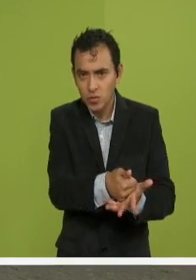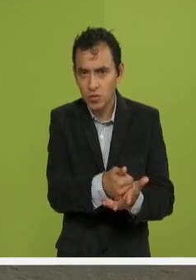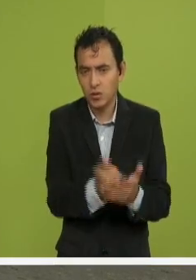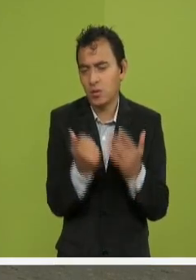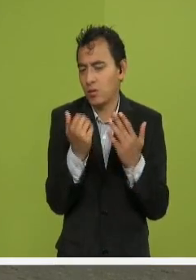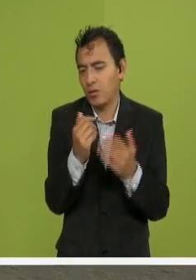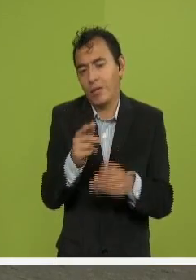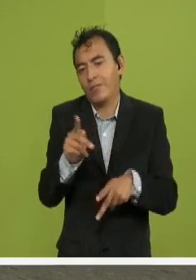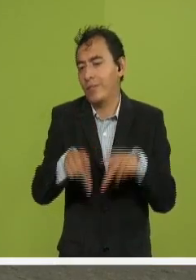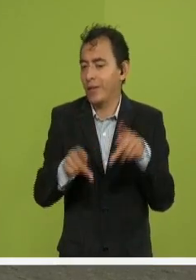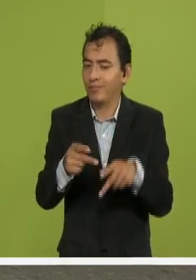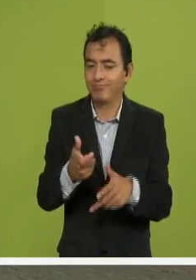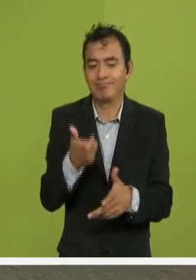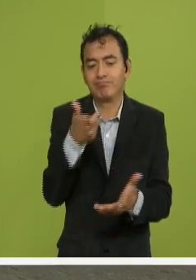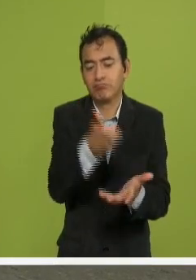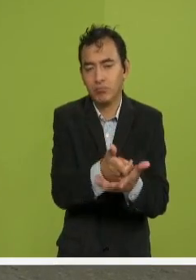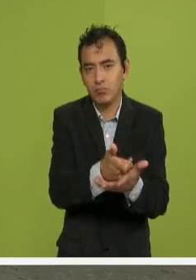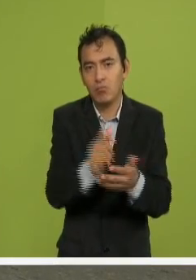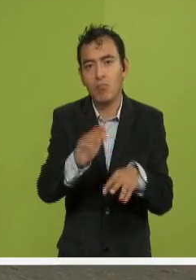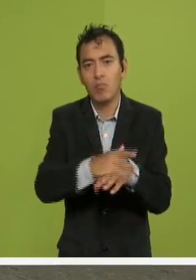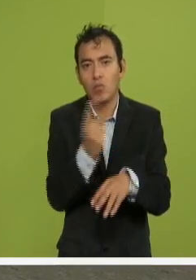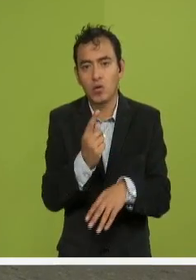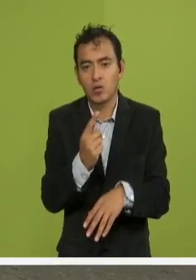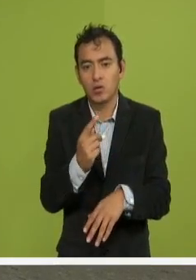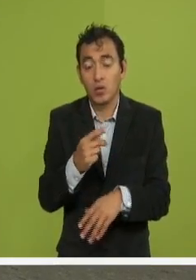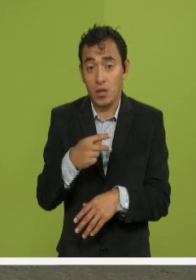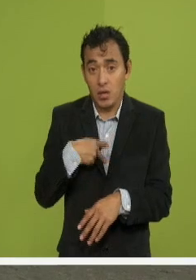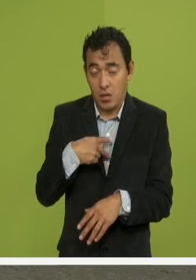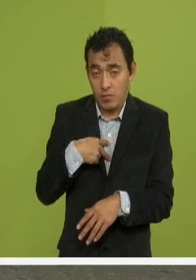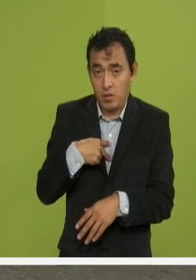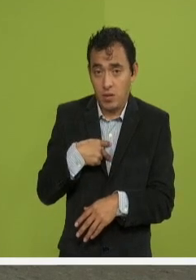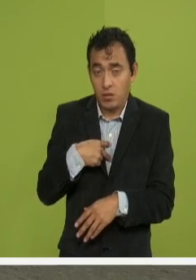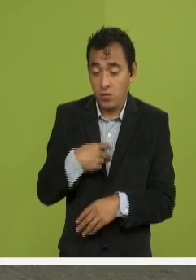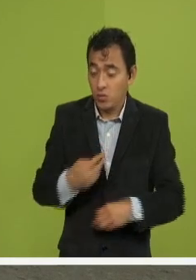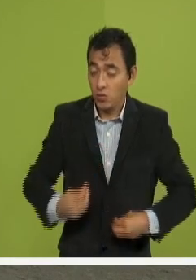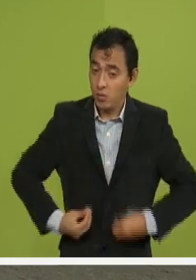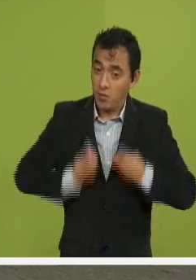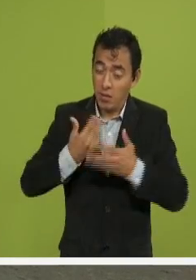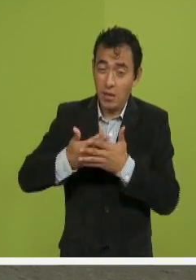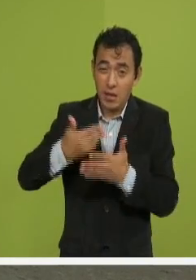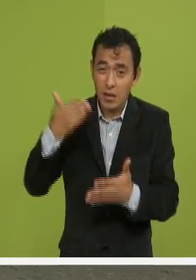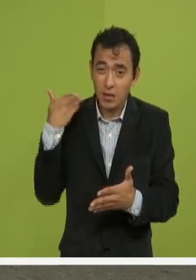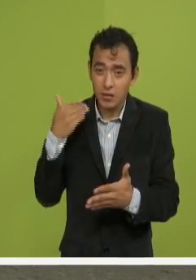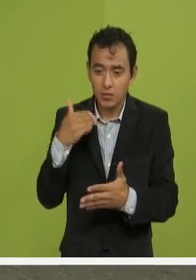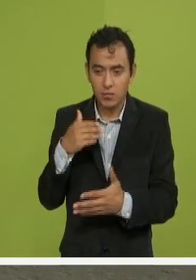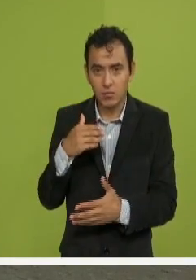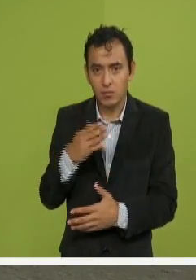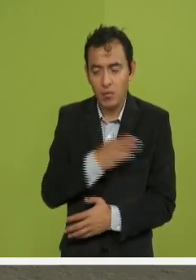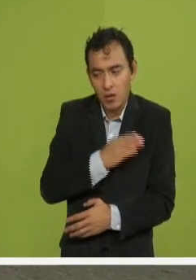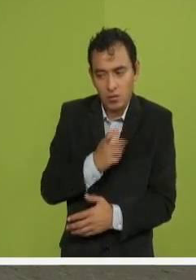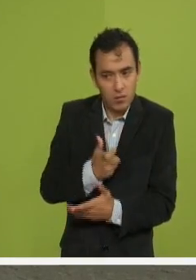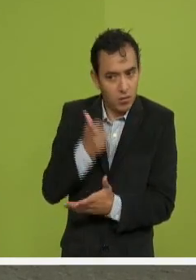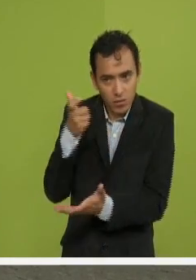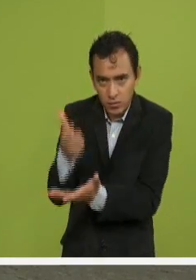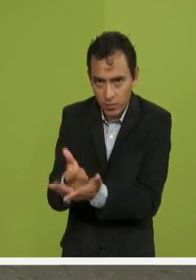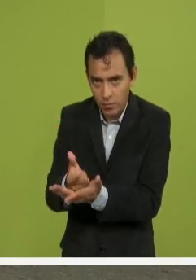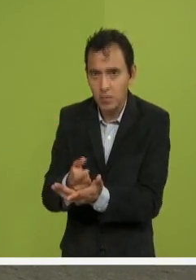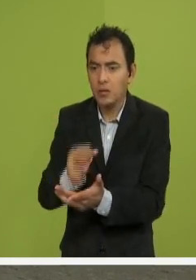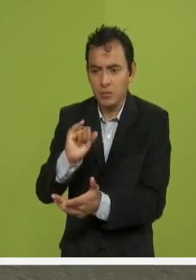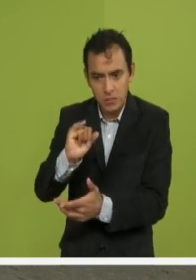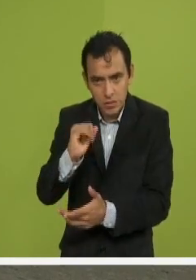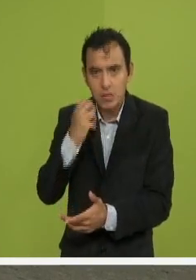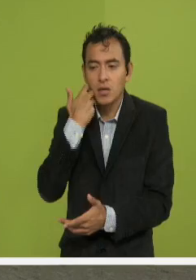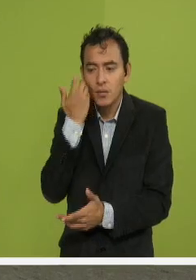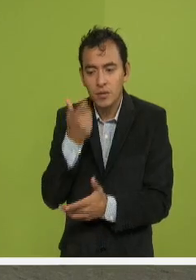remuneración económica, porque bueno, en el caso particular me tocó vivir en donde me dijeron, bueno, no te vamos a pagar, pero sí queremos que